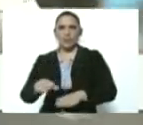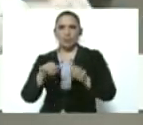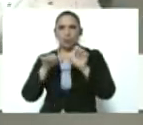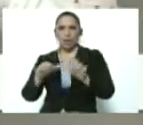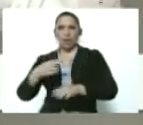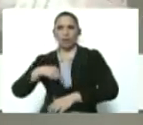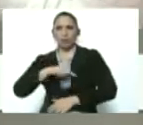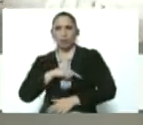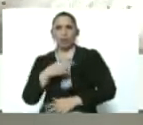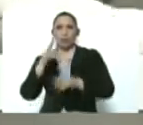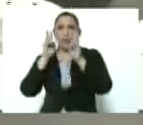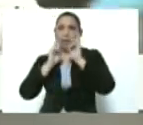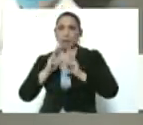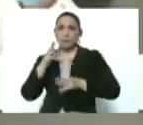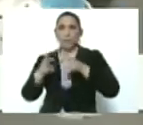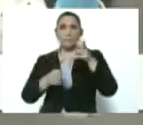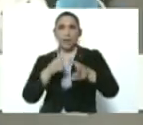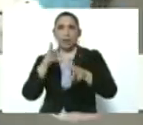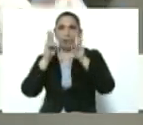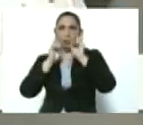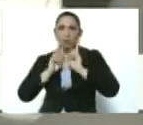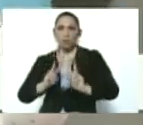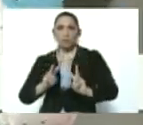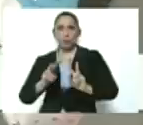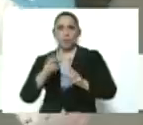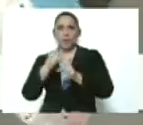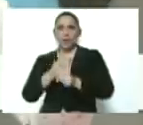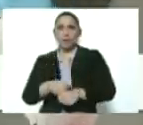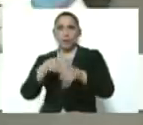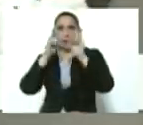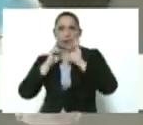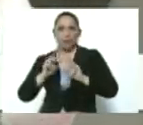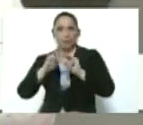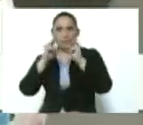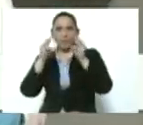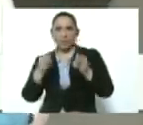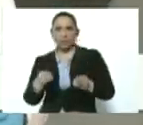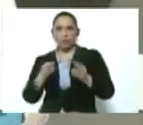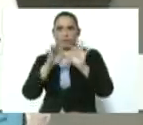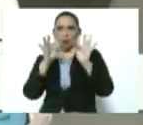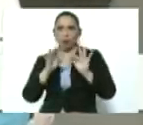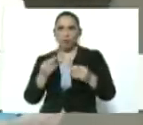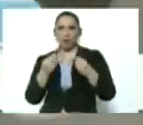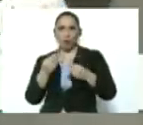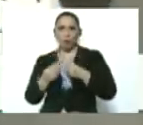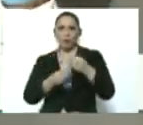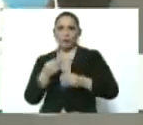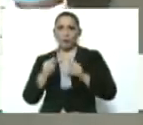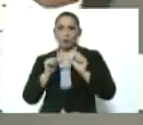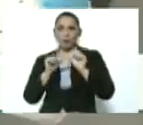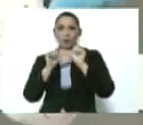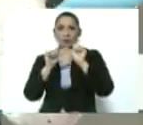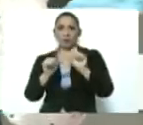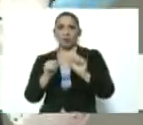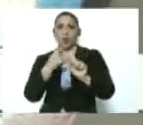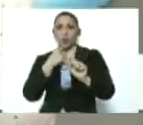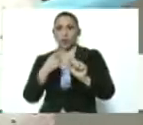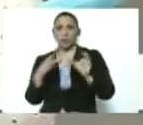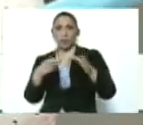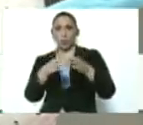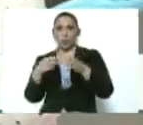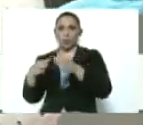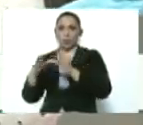hogar limpio queda nuestro metro limpio queda nuestra parada limpia es un método es un método que lo que hacemos es seguir lo que dice la organización